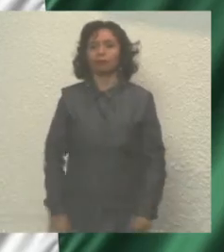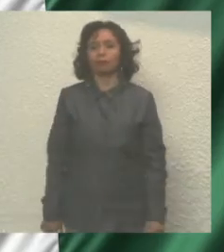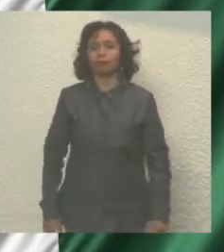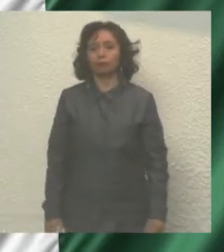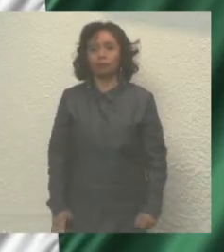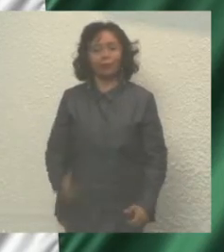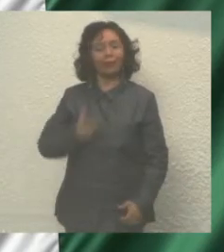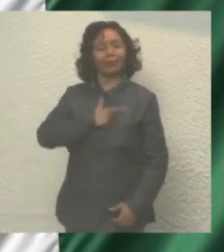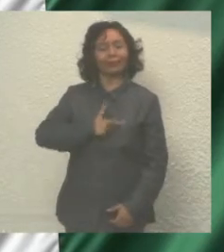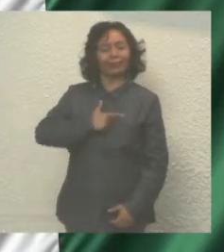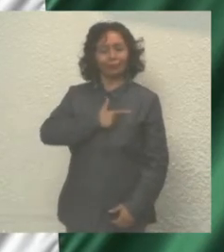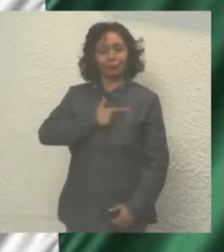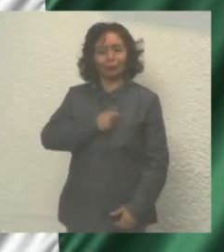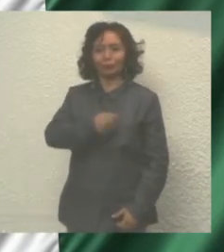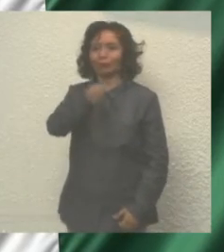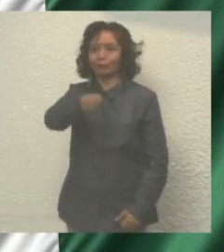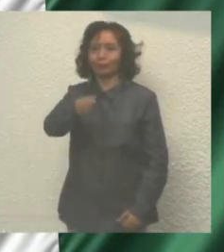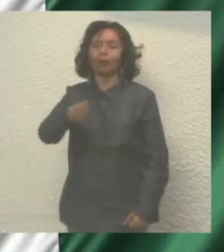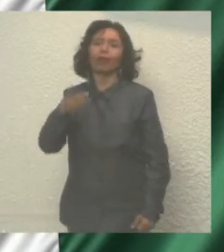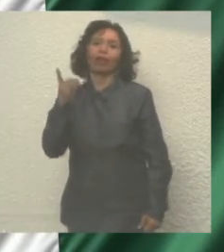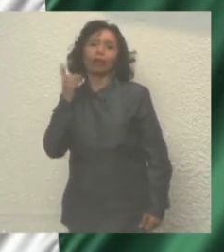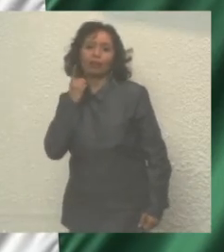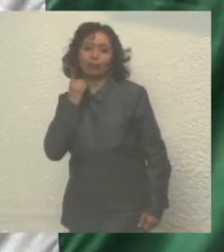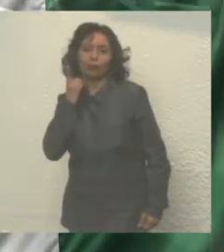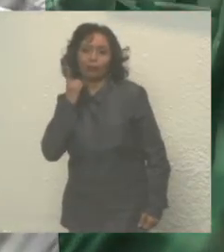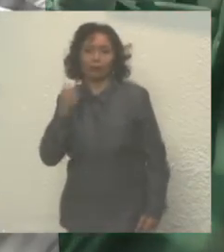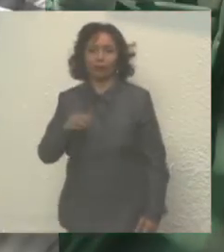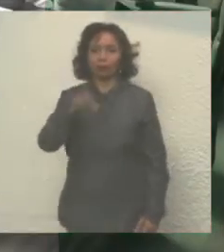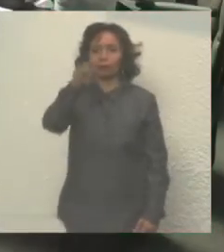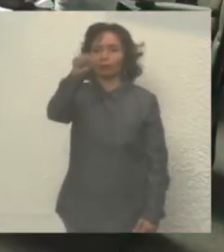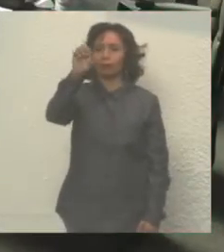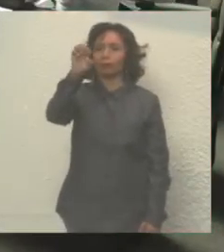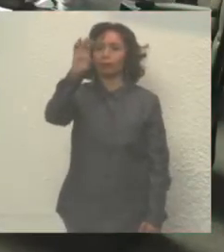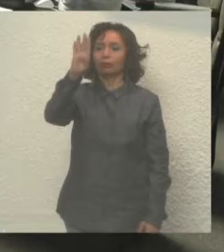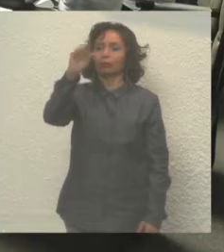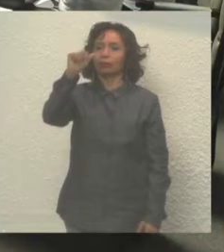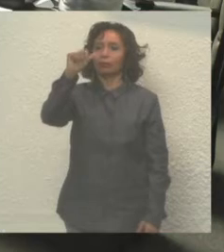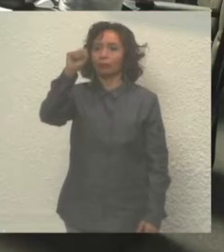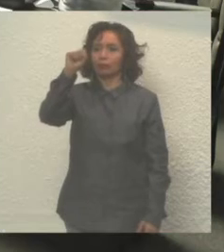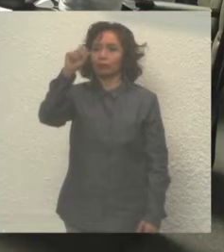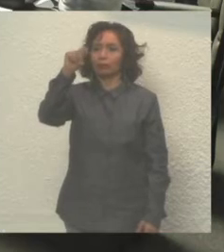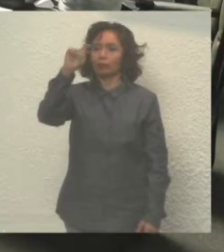Me da mucho gusto saludar al diputado constituyente Don Sebastián Estrella Pol.